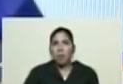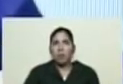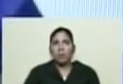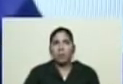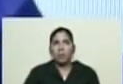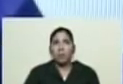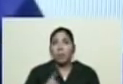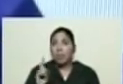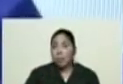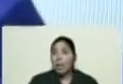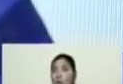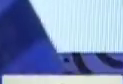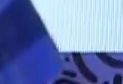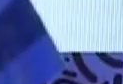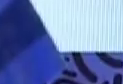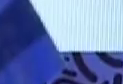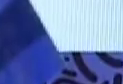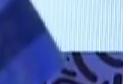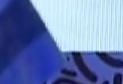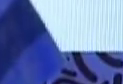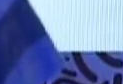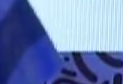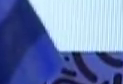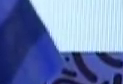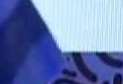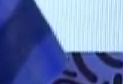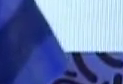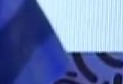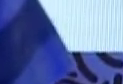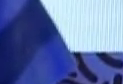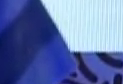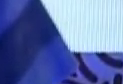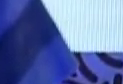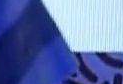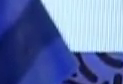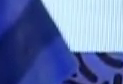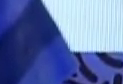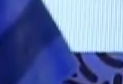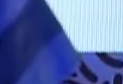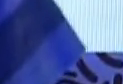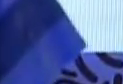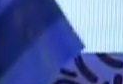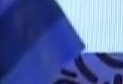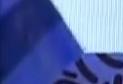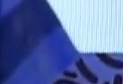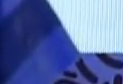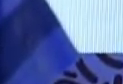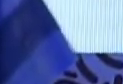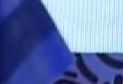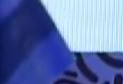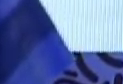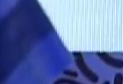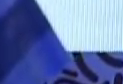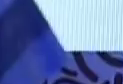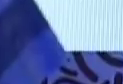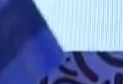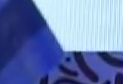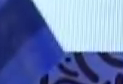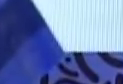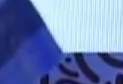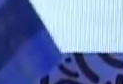el saqueo, por la destrucción, por llevárselo todo, robárselo todo. ¿Cómo puede ser que en